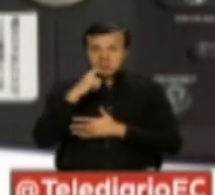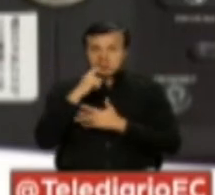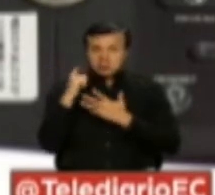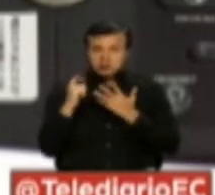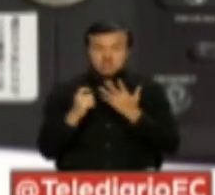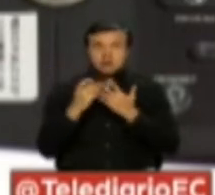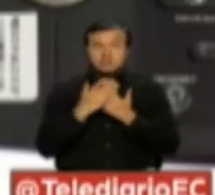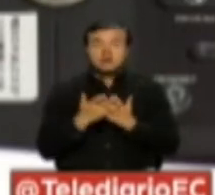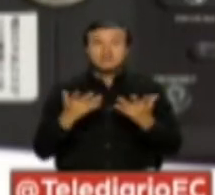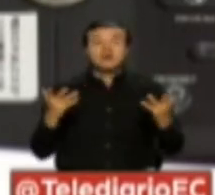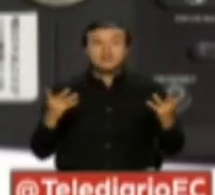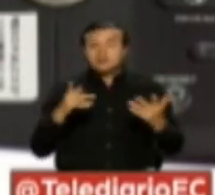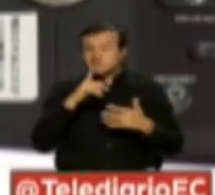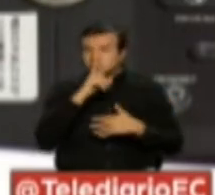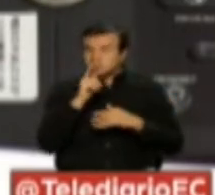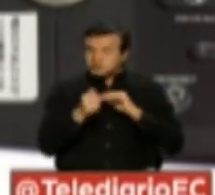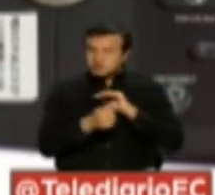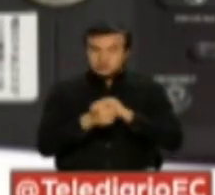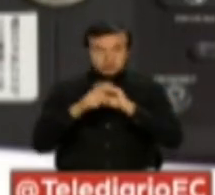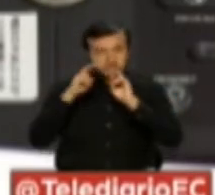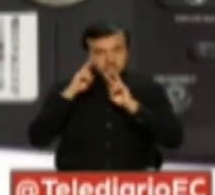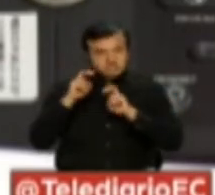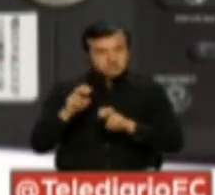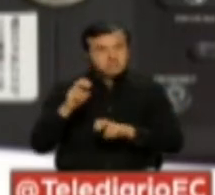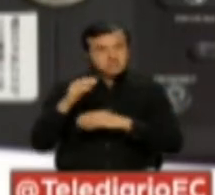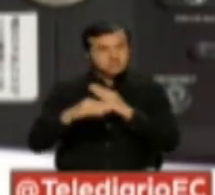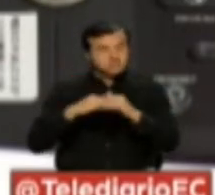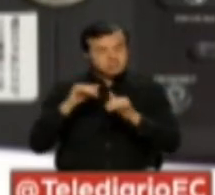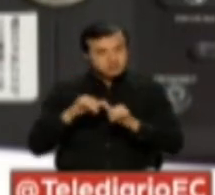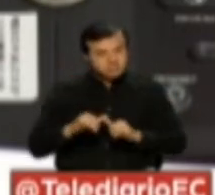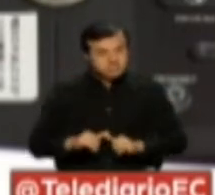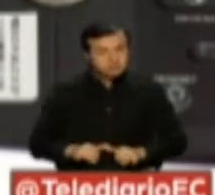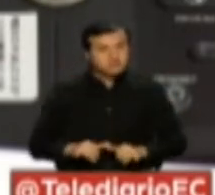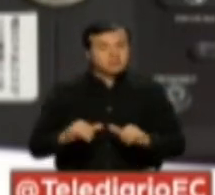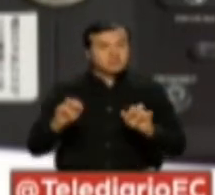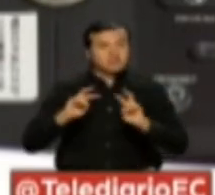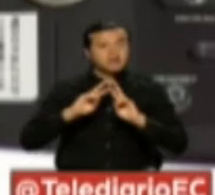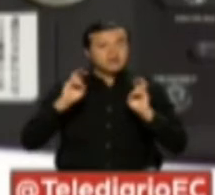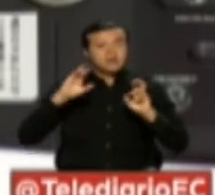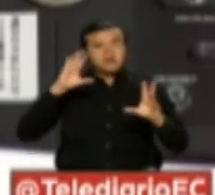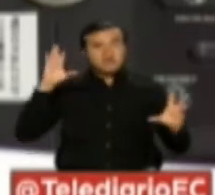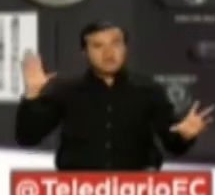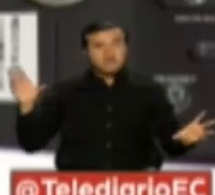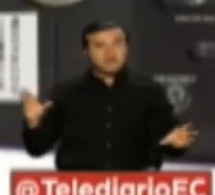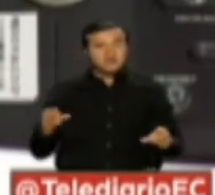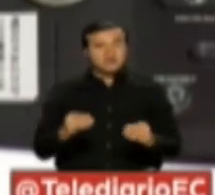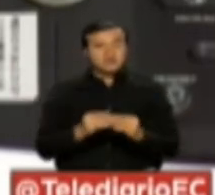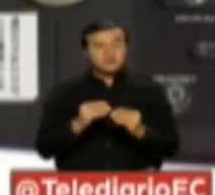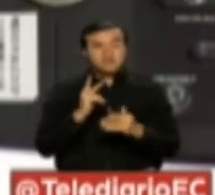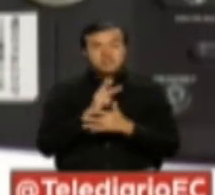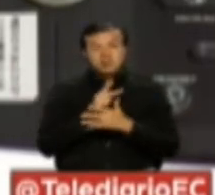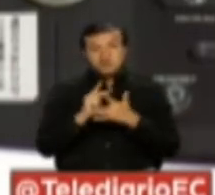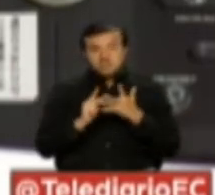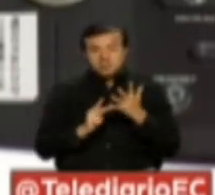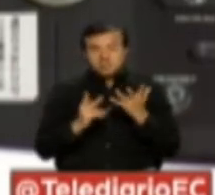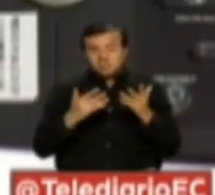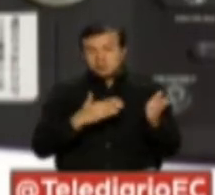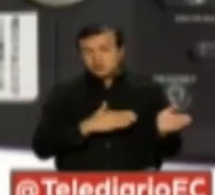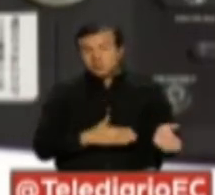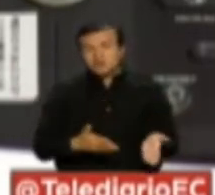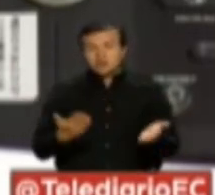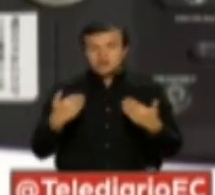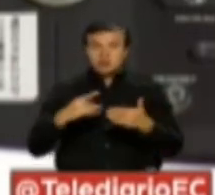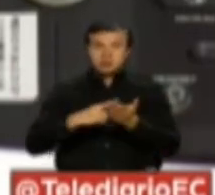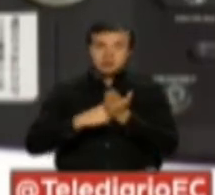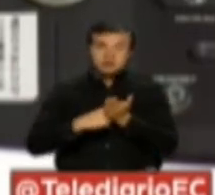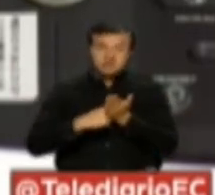guardar la reserva de la investigación en relación a todos los elementos de convicción que se están